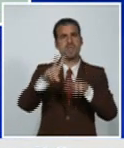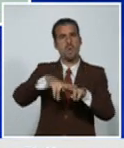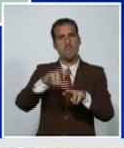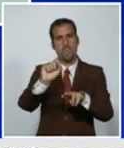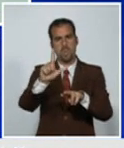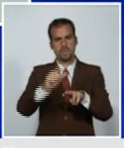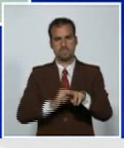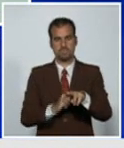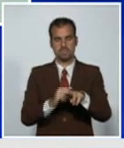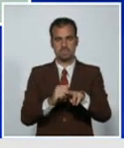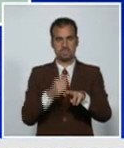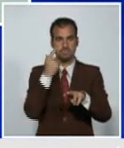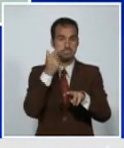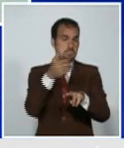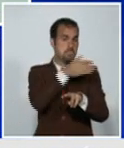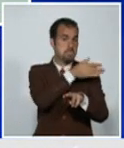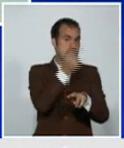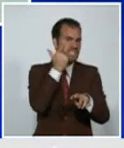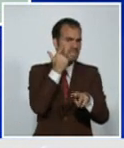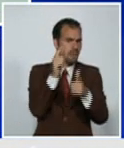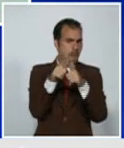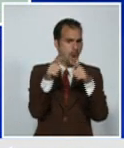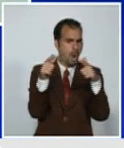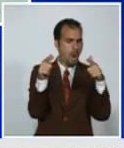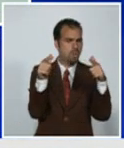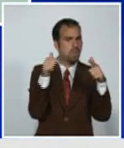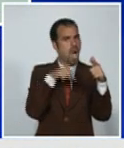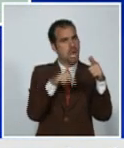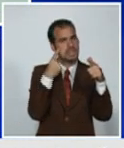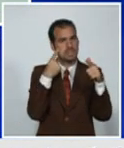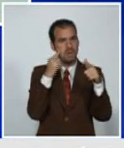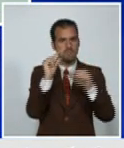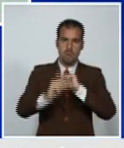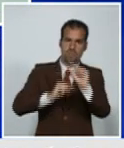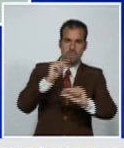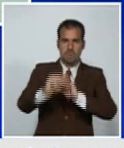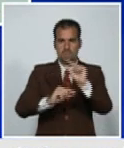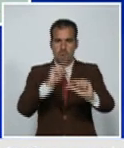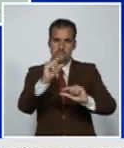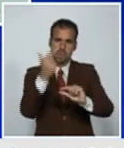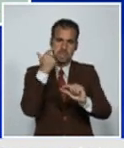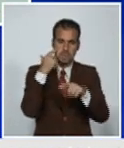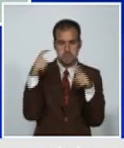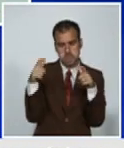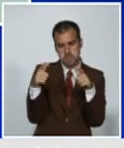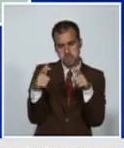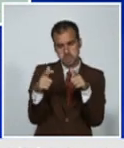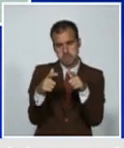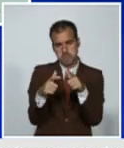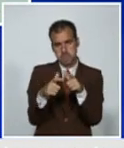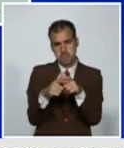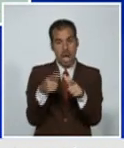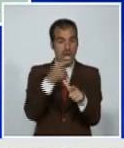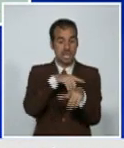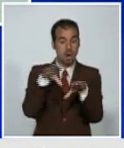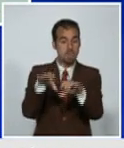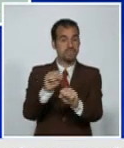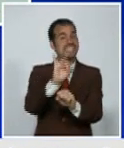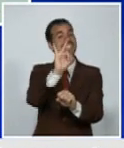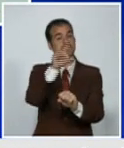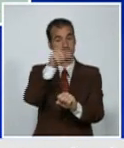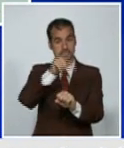de un incremento ha ido manteniendo un control. Ayer con 7 casos, son 9 menos que la jornada